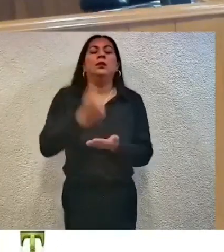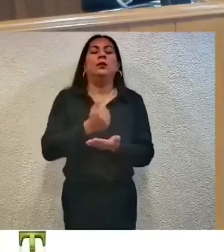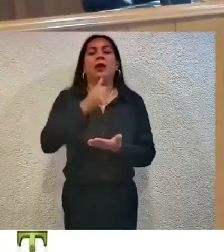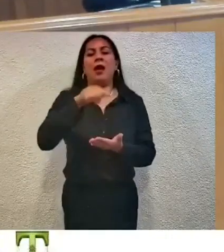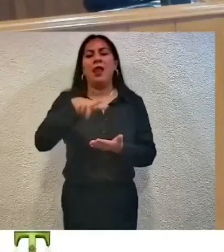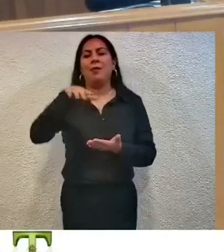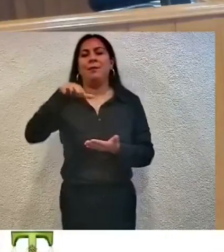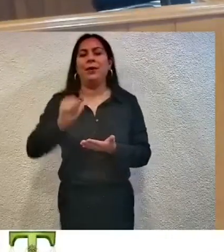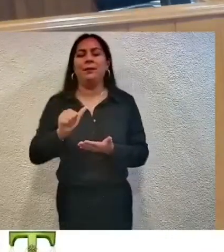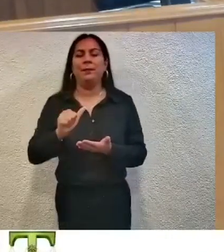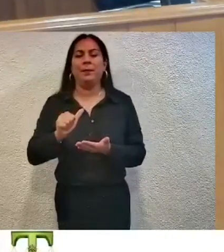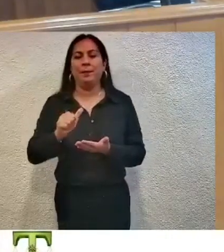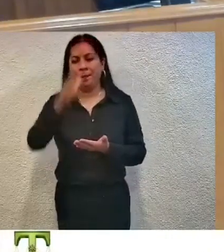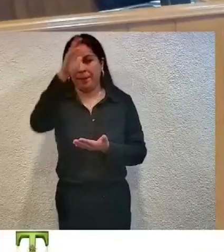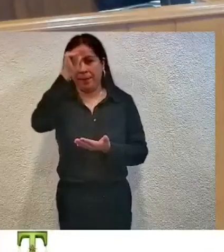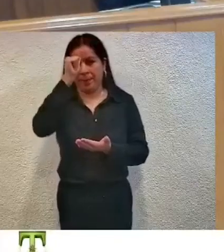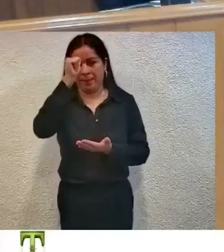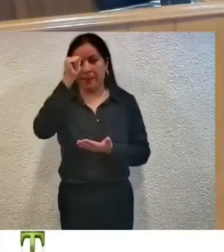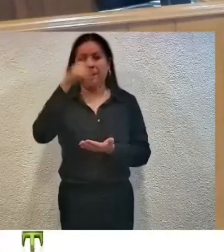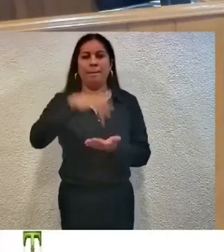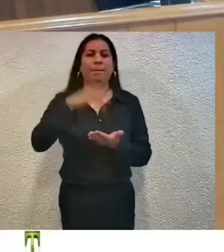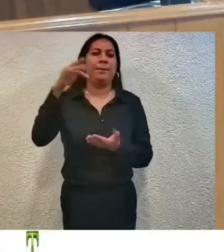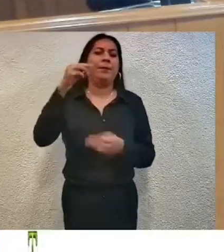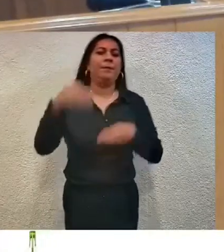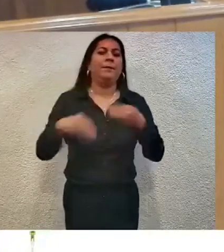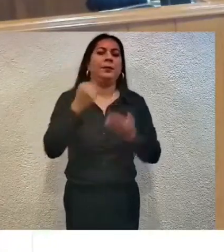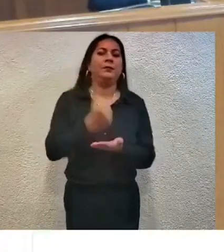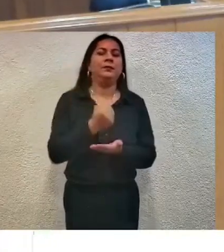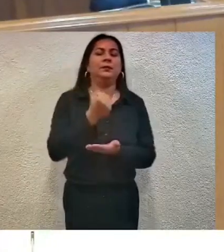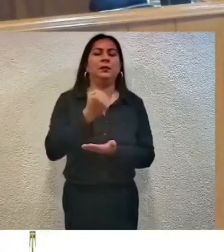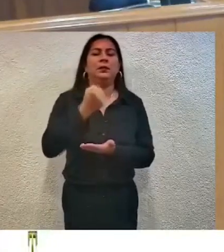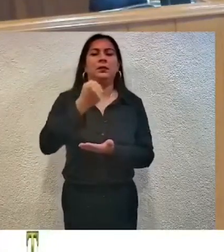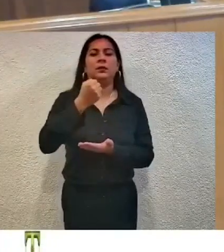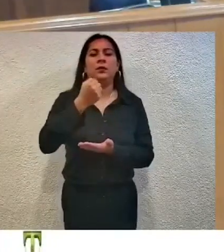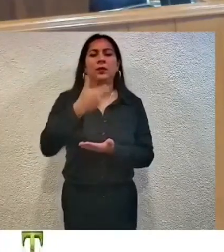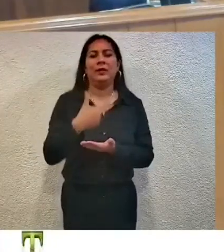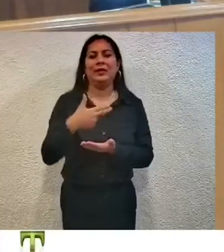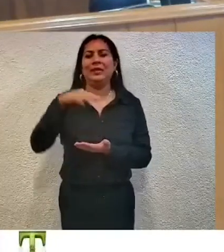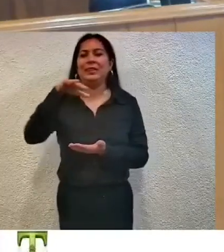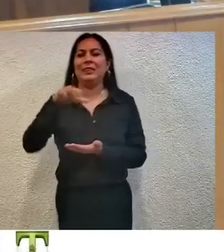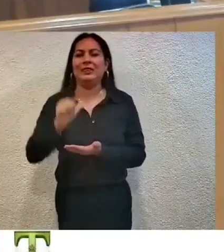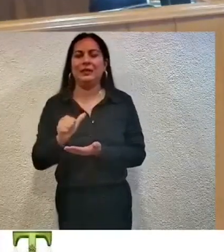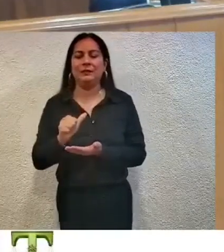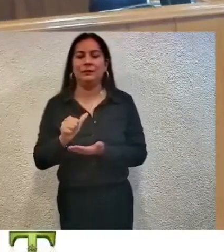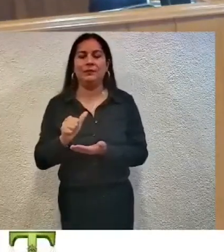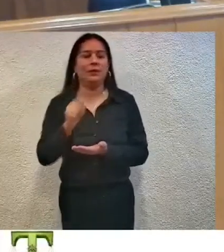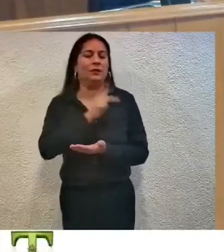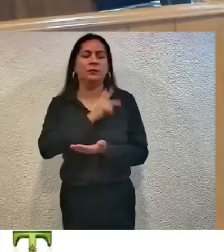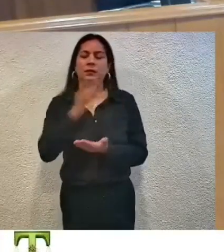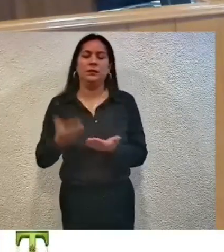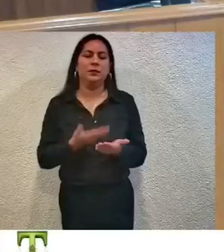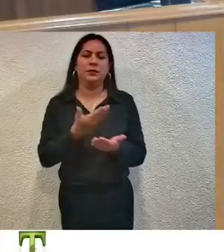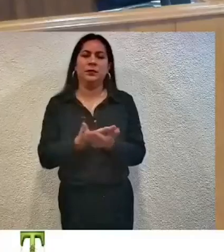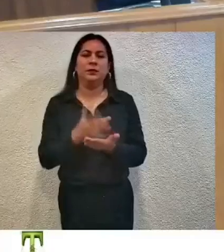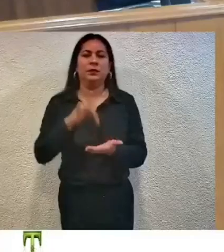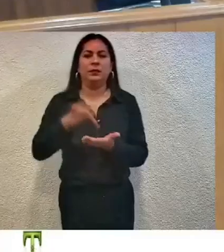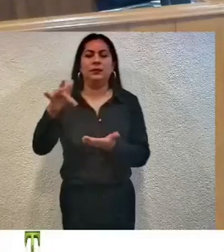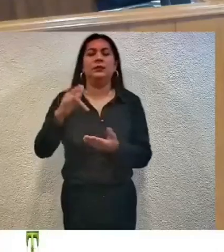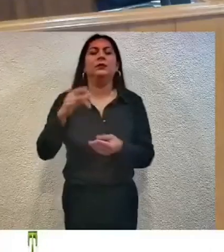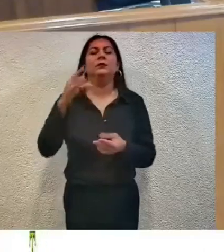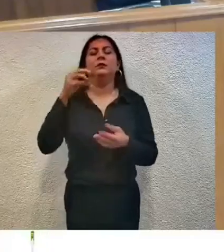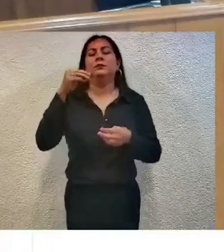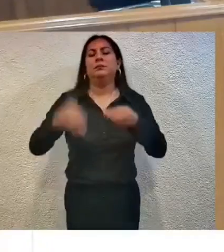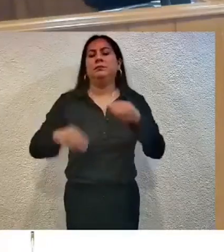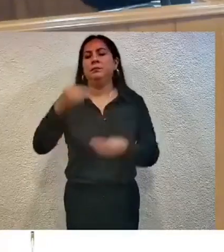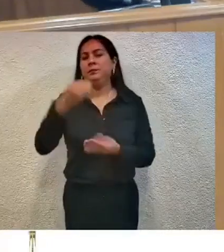proyecto. Gracias, magistrado. Magistrada Almadelia Eugenio Alcaraz. Con el proyecto. Gracias, magistrada. Magistrada ponente Hilda Rosa Delgado Brito. Es